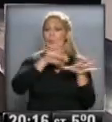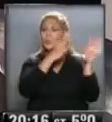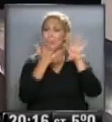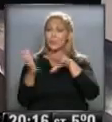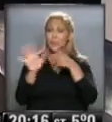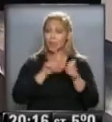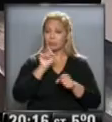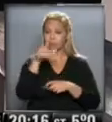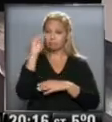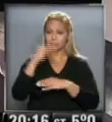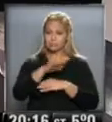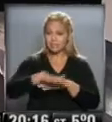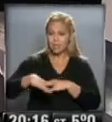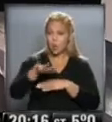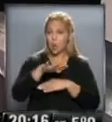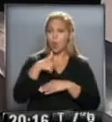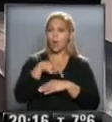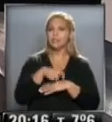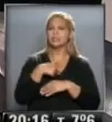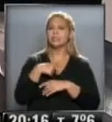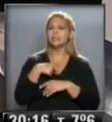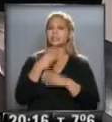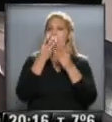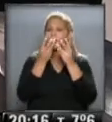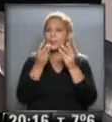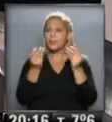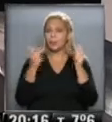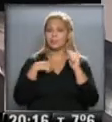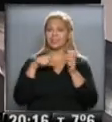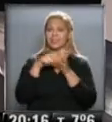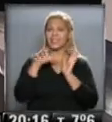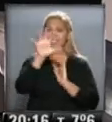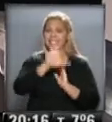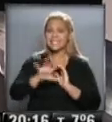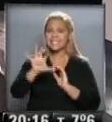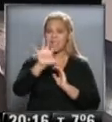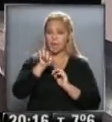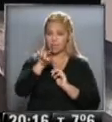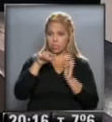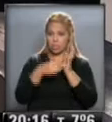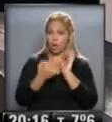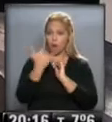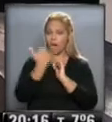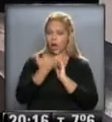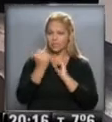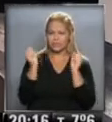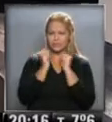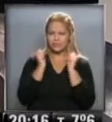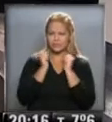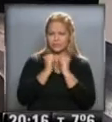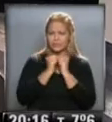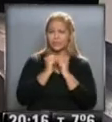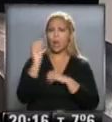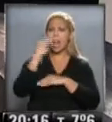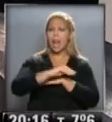noreste de la Patagonia tenderá a disminuir su intensidad. En la zona centro-este, allí se sentirá el frío y bastante intenso. En La